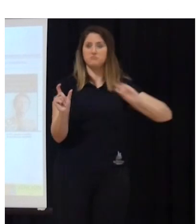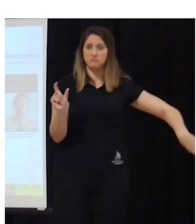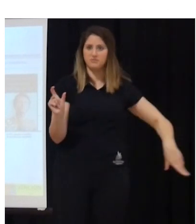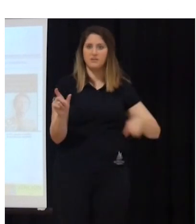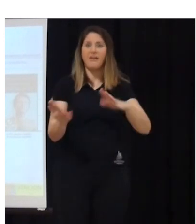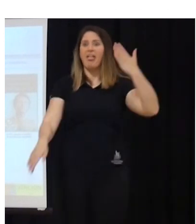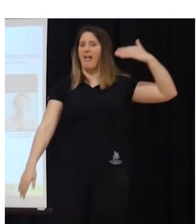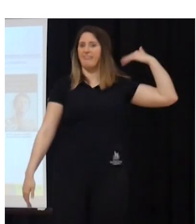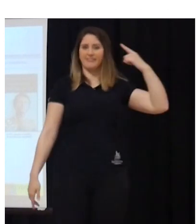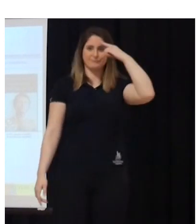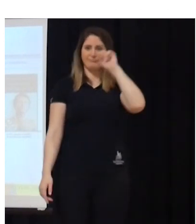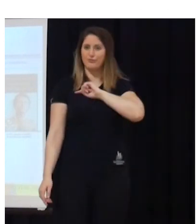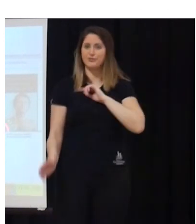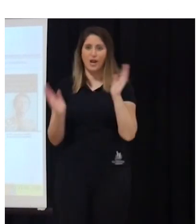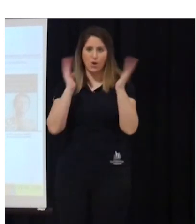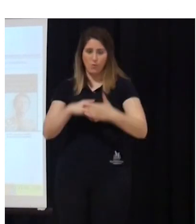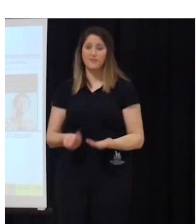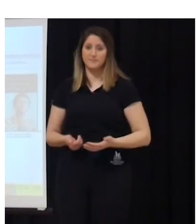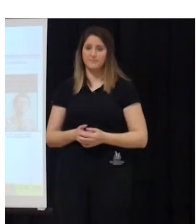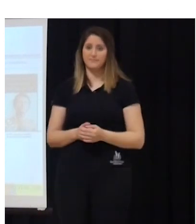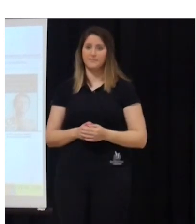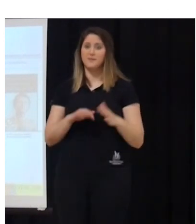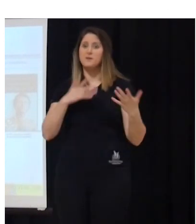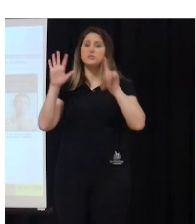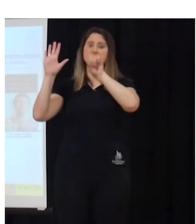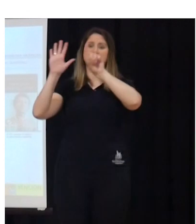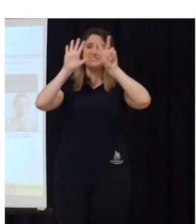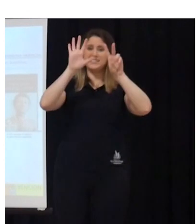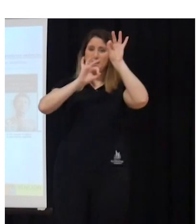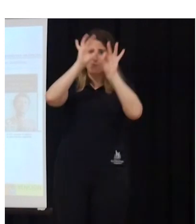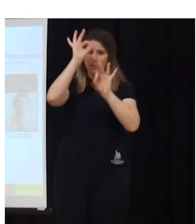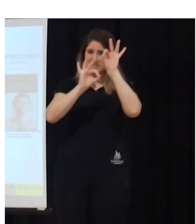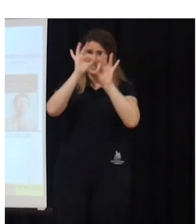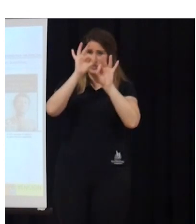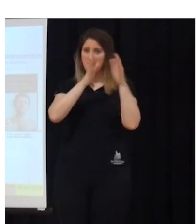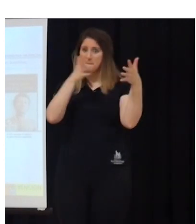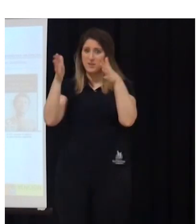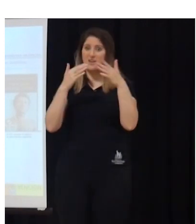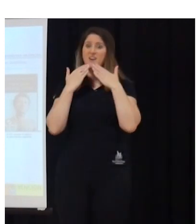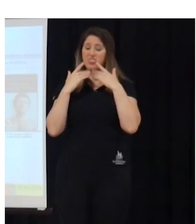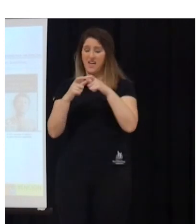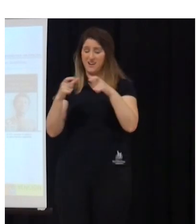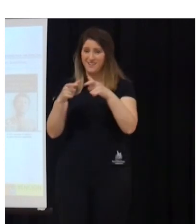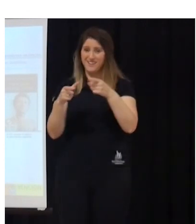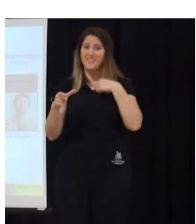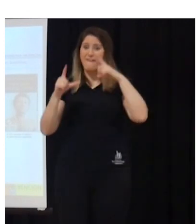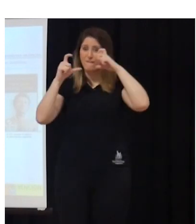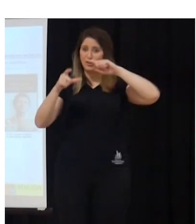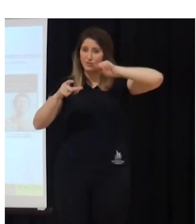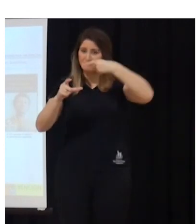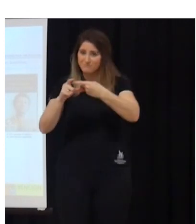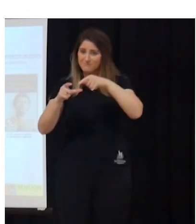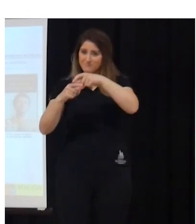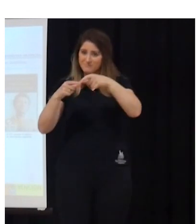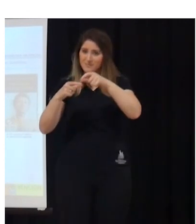no tenía esa conciencia. En torno al 67%, a través del mensaje de la cajetilla